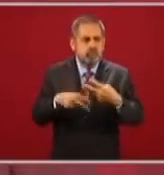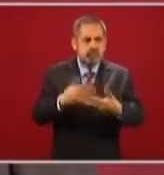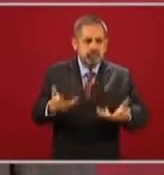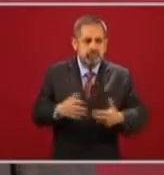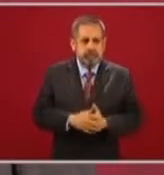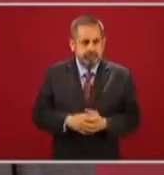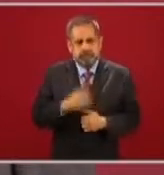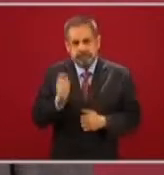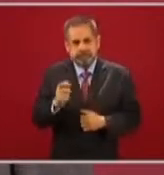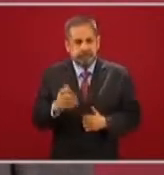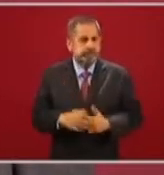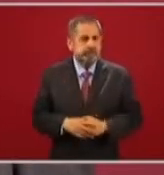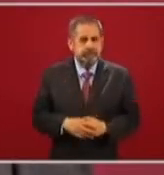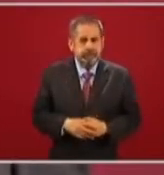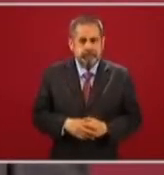los 3